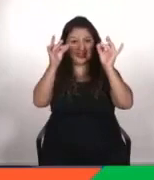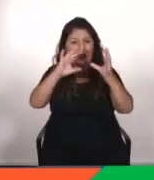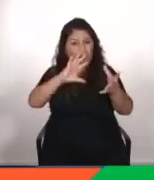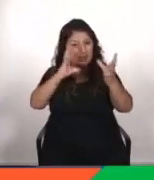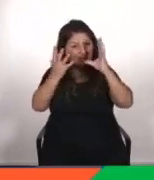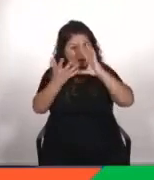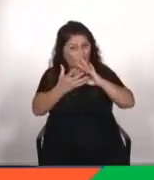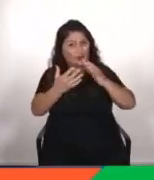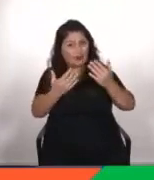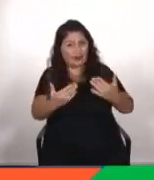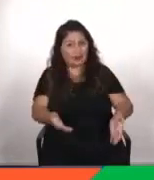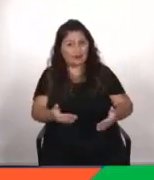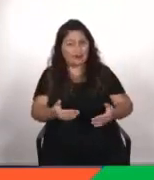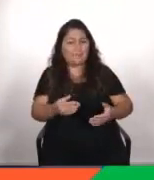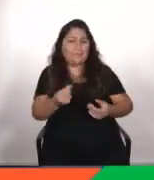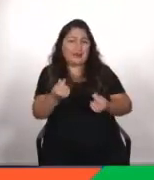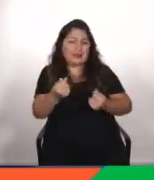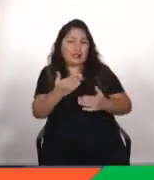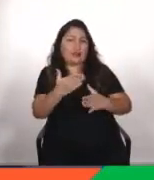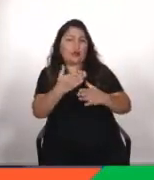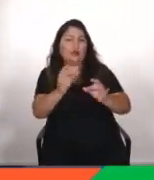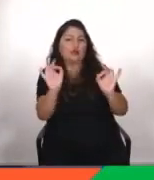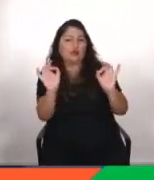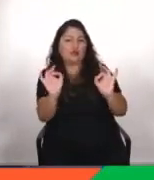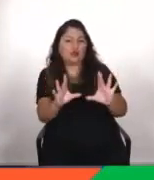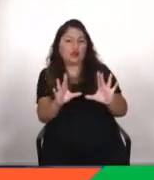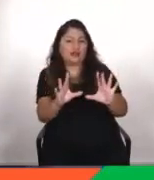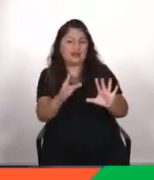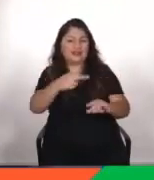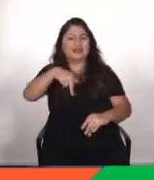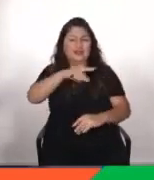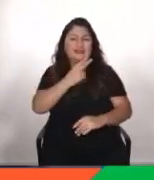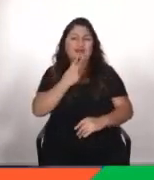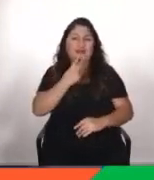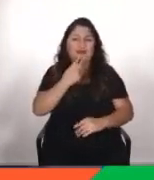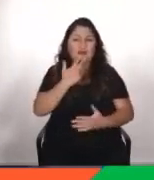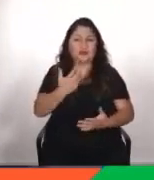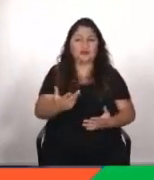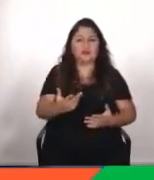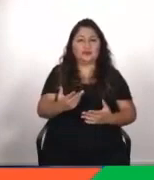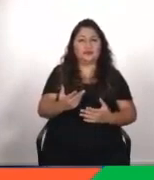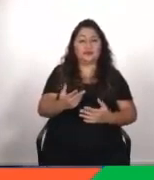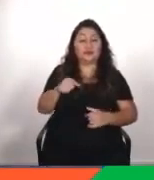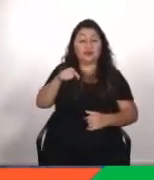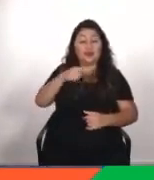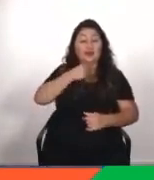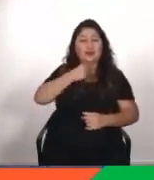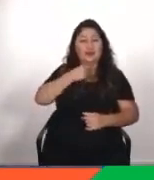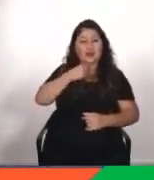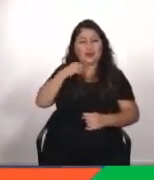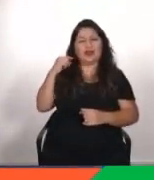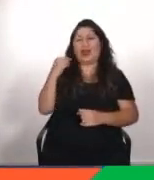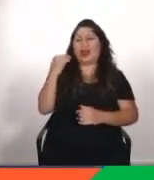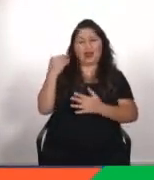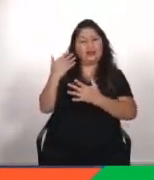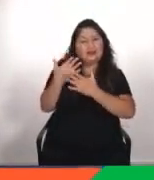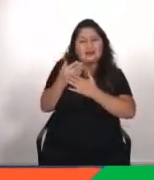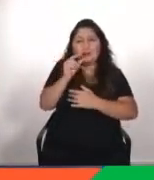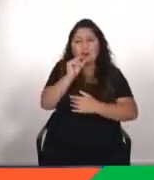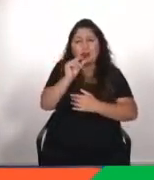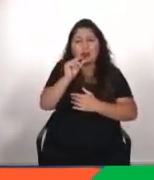ahí preexistentes, ¿no? Yo aquí creo que hay un... me gusta... Y en esto, hace poco estoy leyendo ahora un libro que se llama